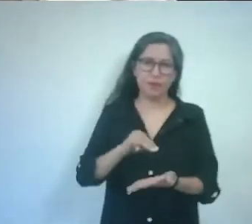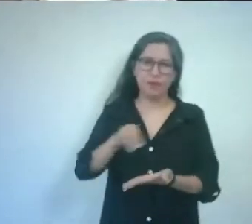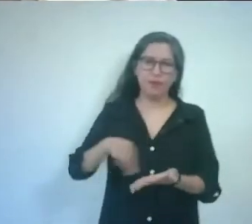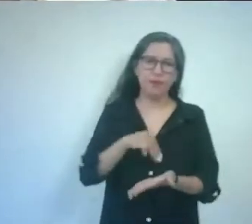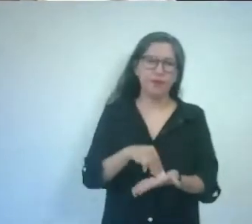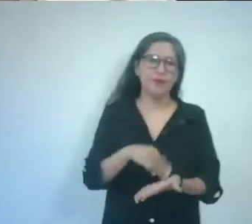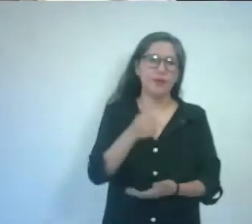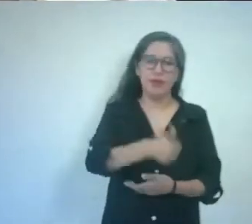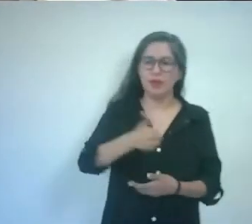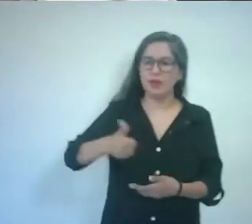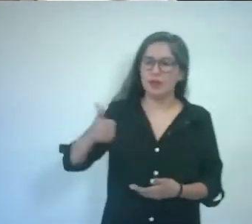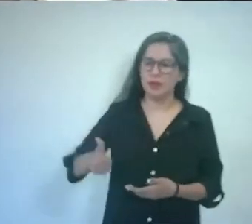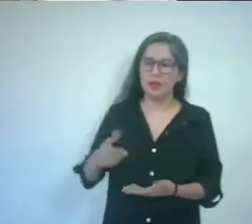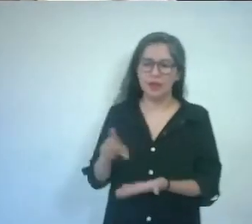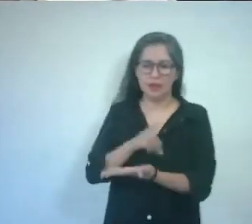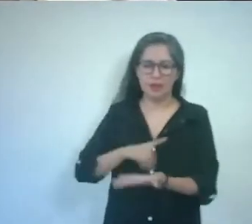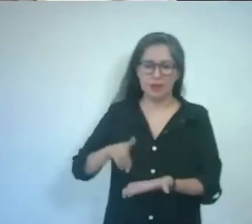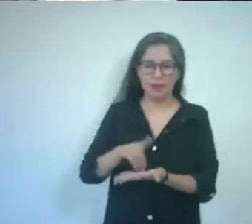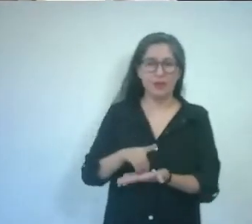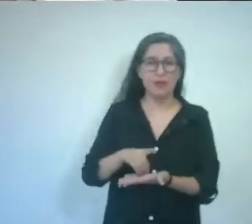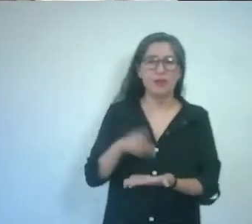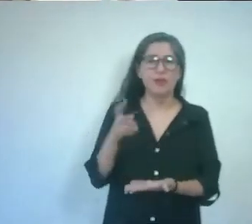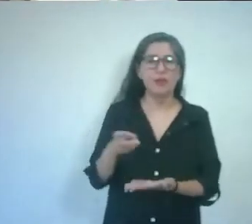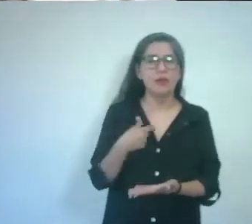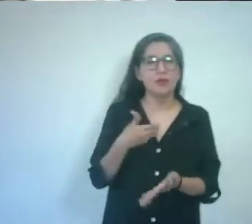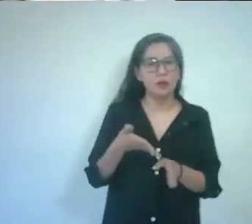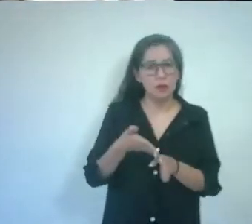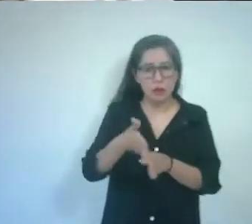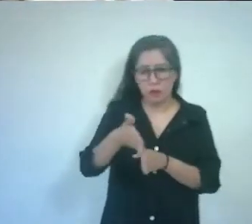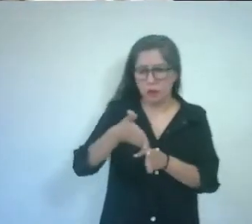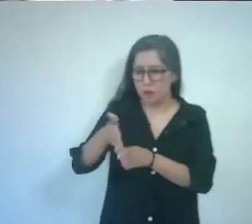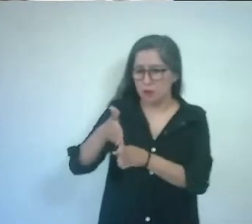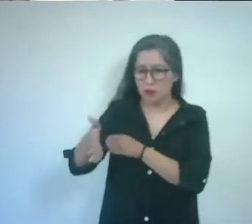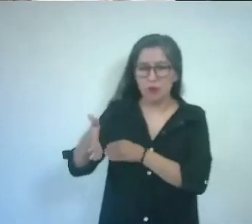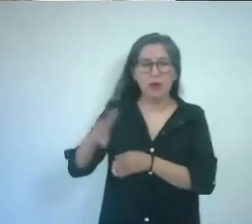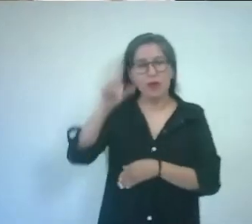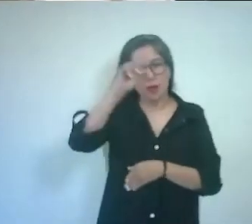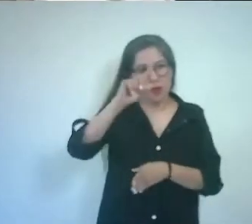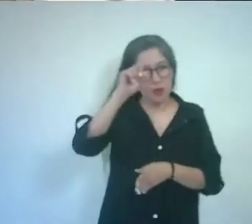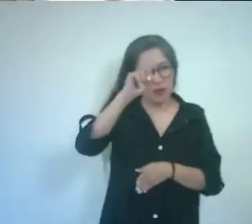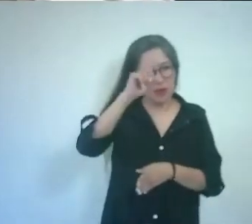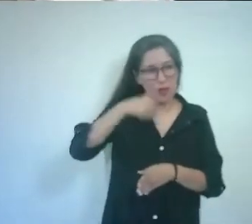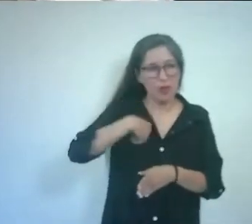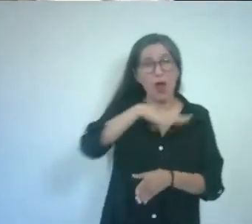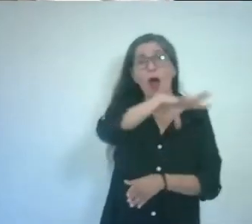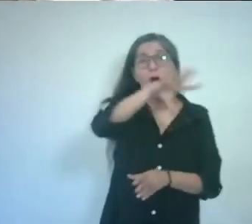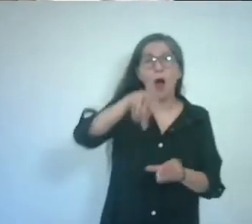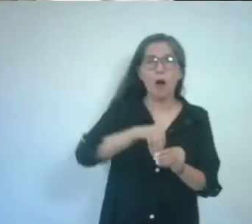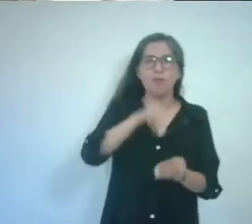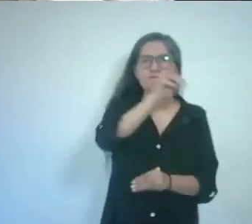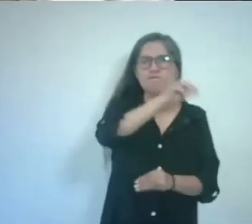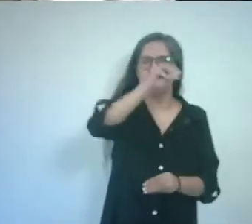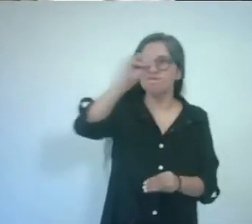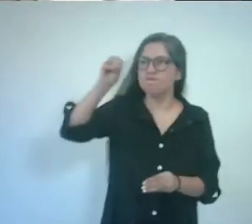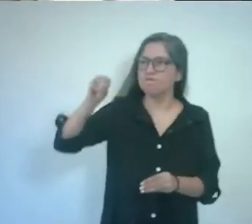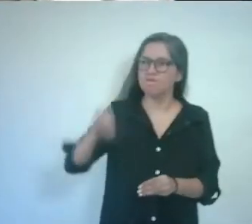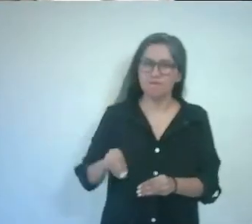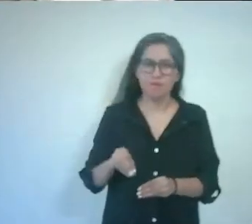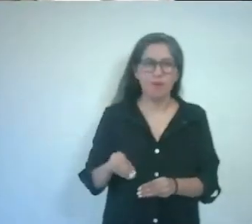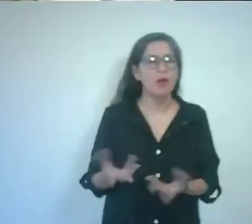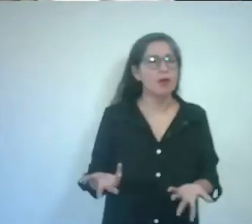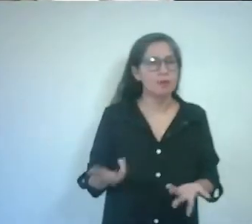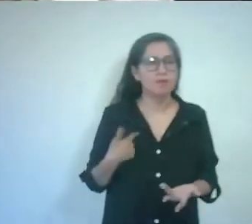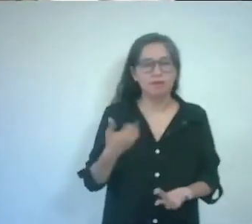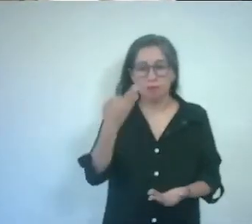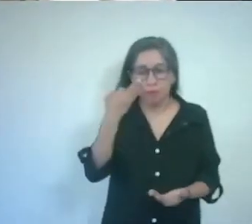distritos, los cuales recorrimos en su totalidad las consejerías aquí presentes, damos cuenta